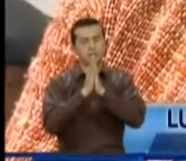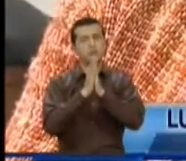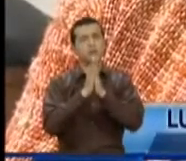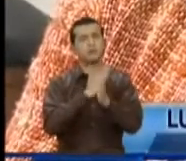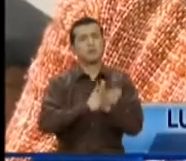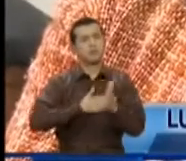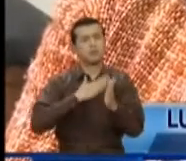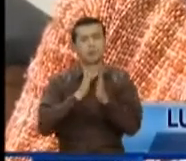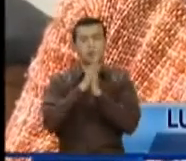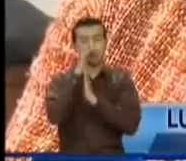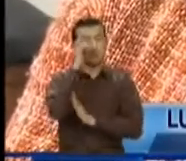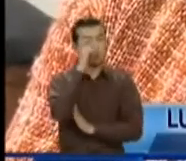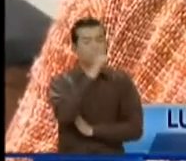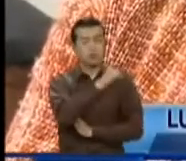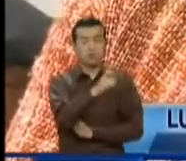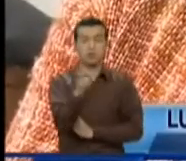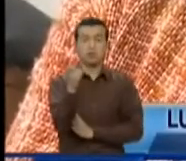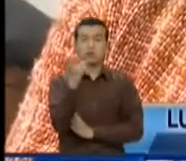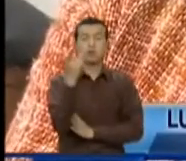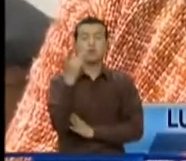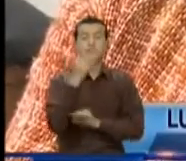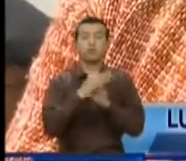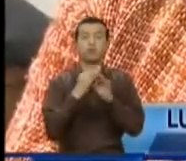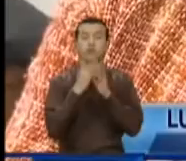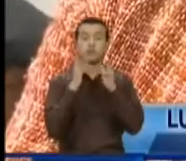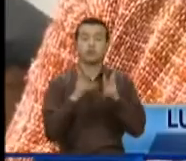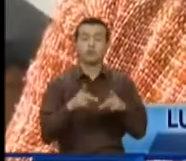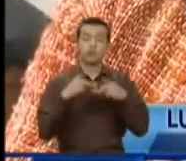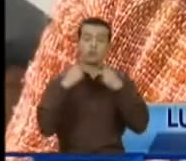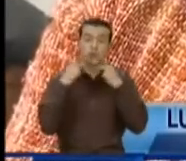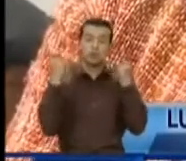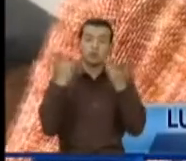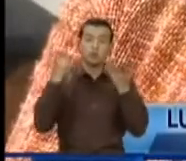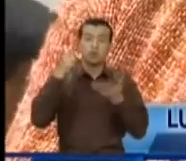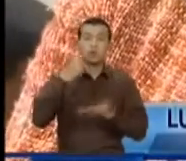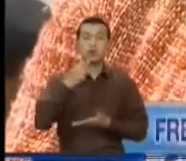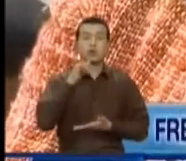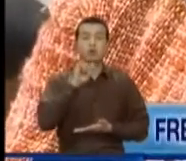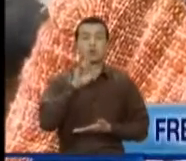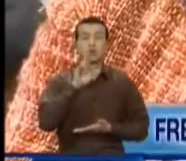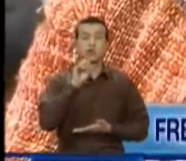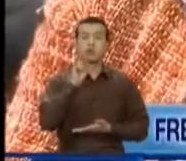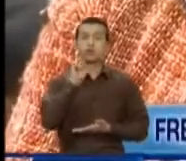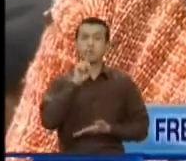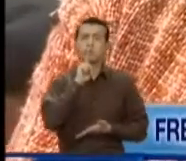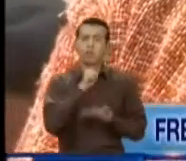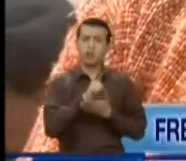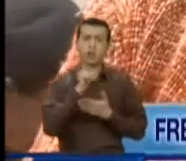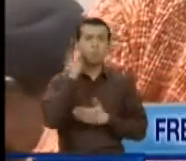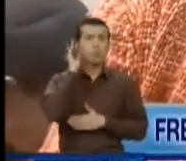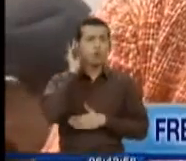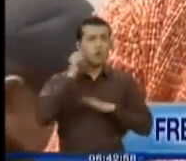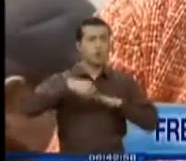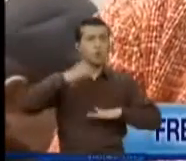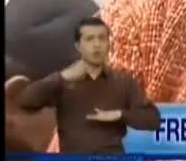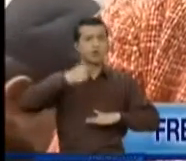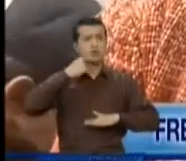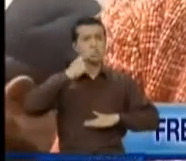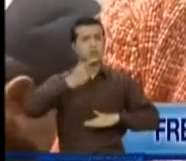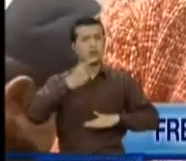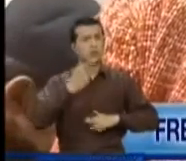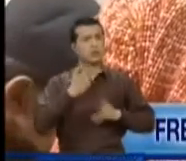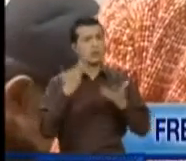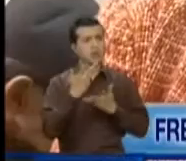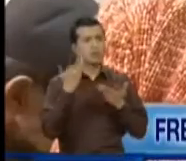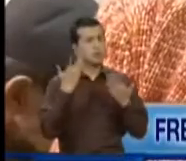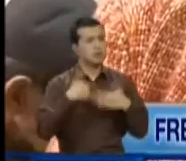haga una auditoría a los funcionarios de giro la señora jueza me dio sobre el cimiento